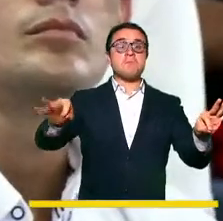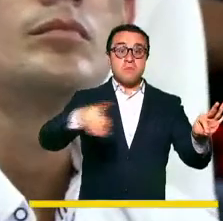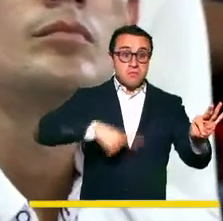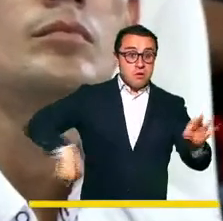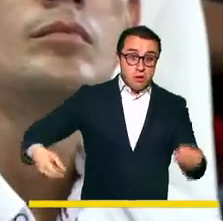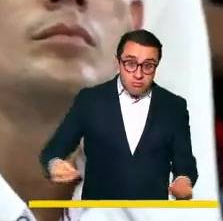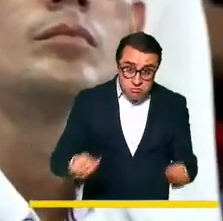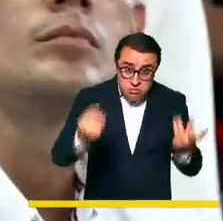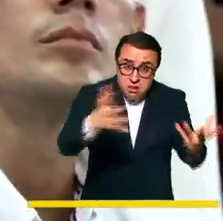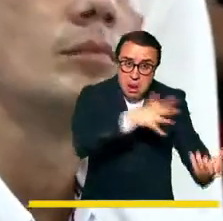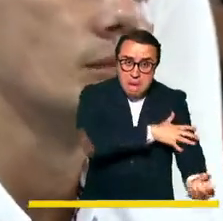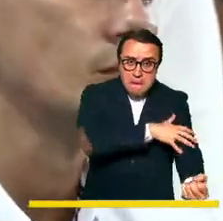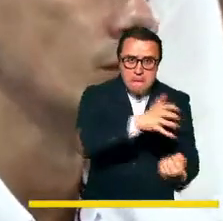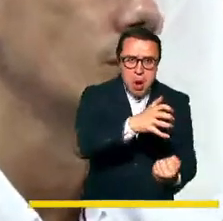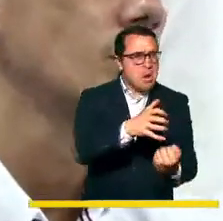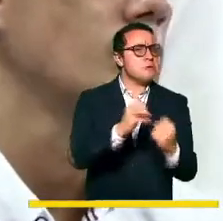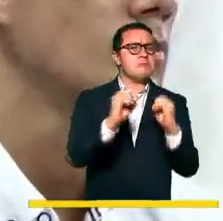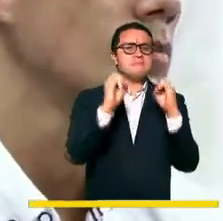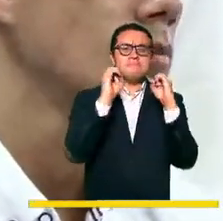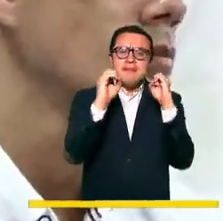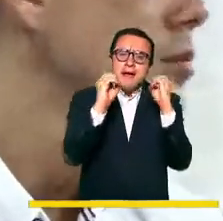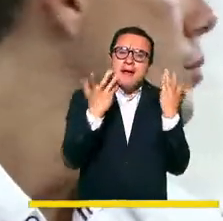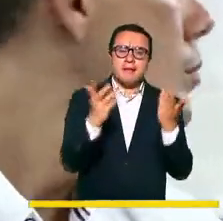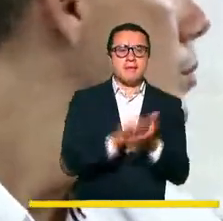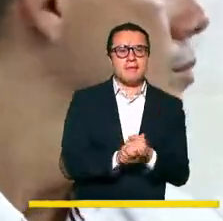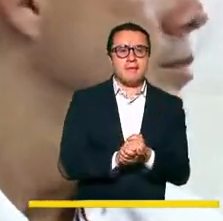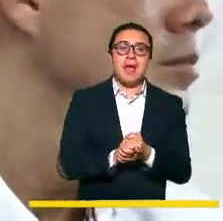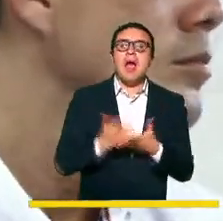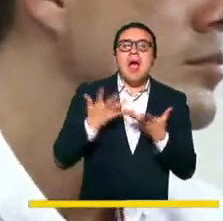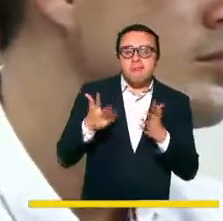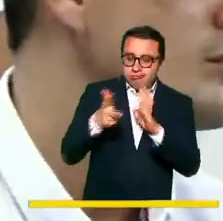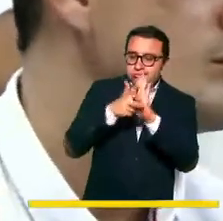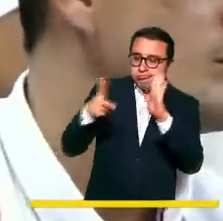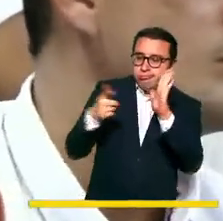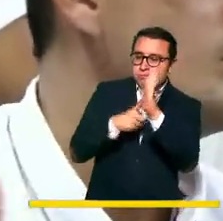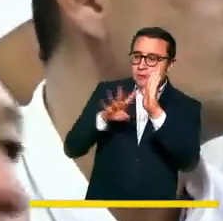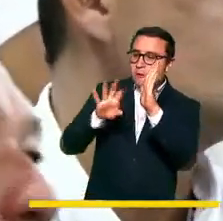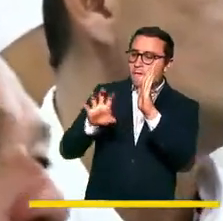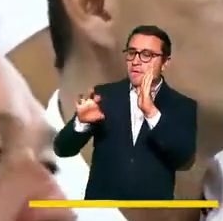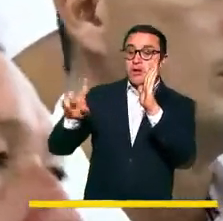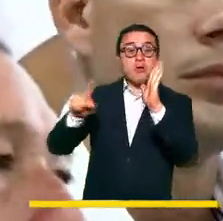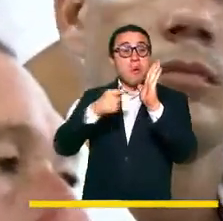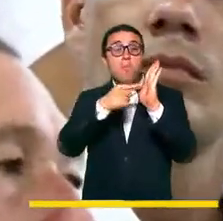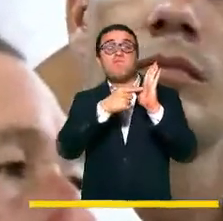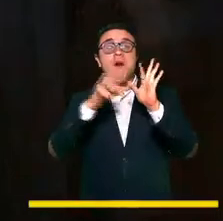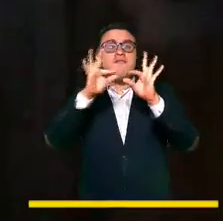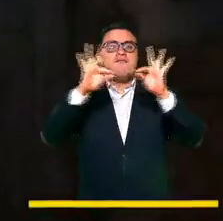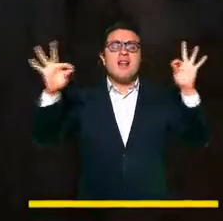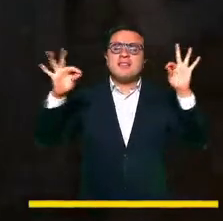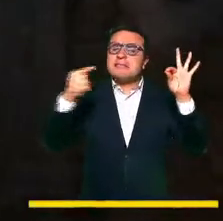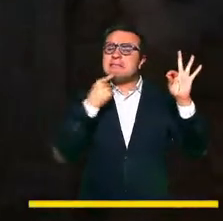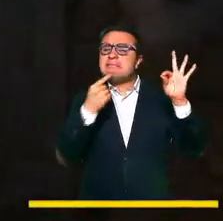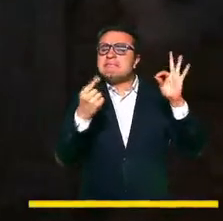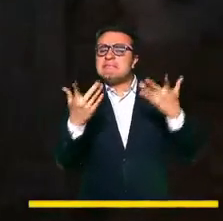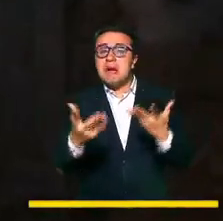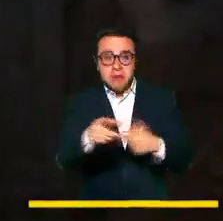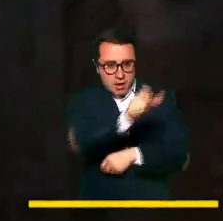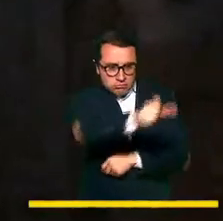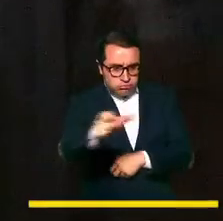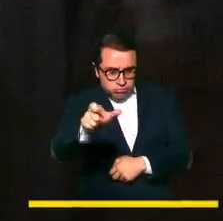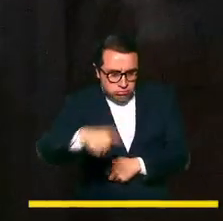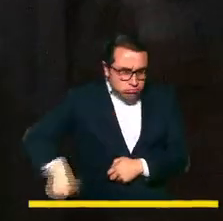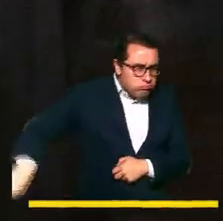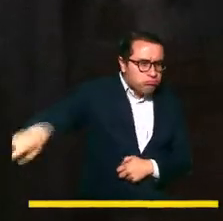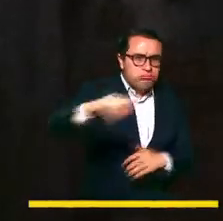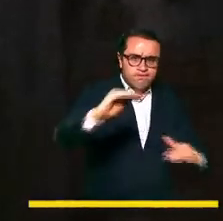poder. Por eso la constitución del 91 lo primero que dice es: el pueblo es